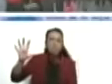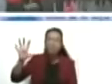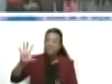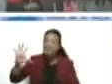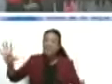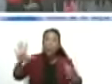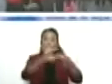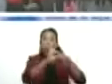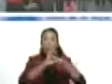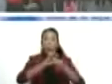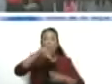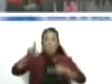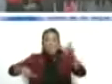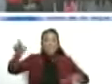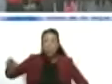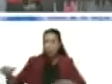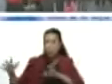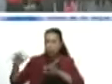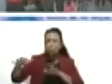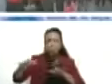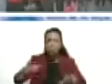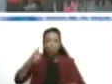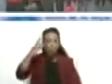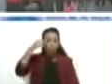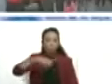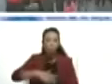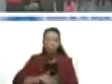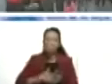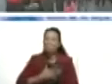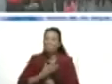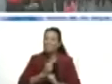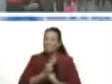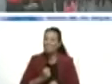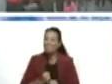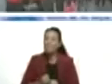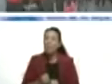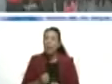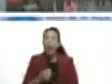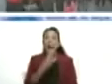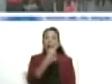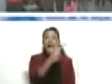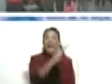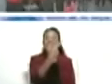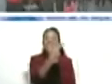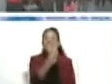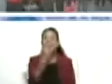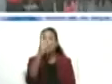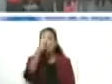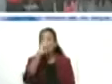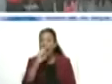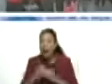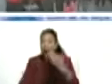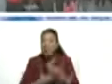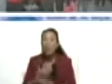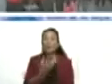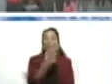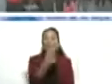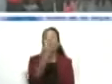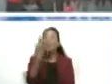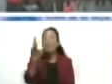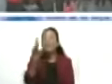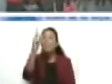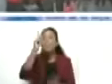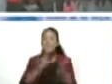unión nacional. Quiero hoy, a 32 años del 4